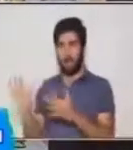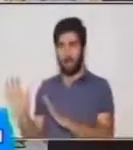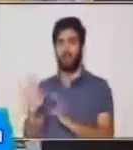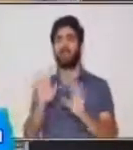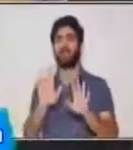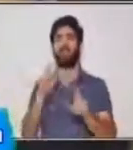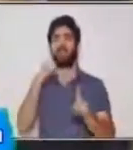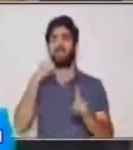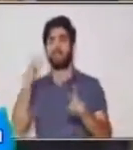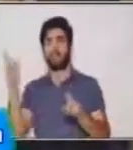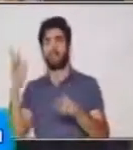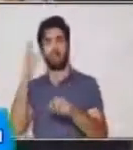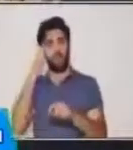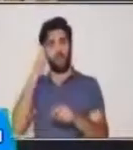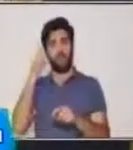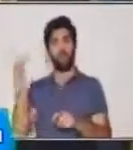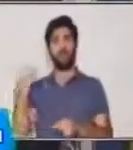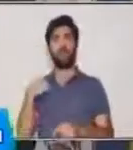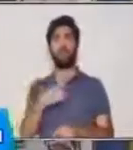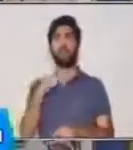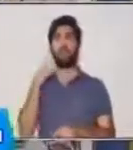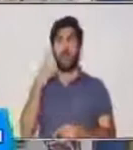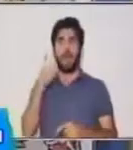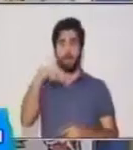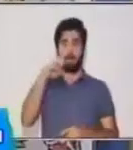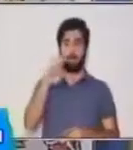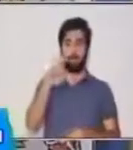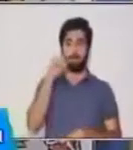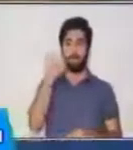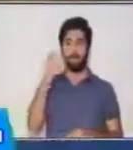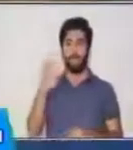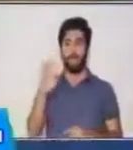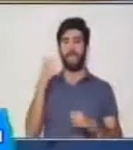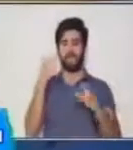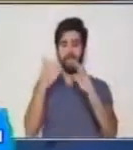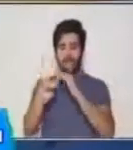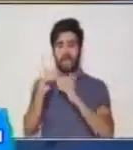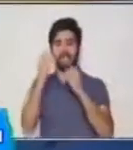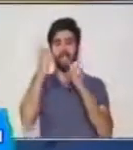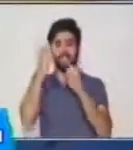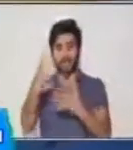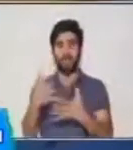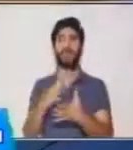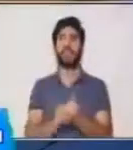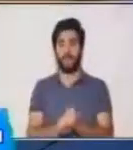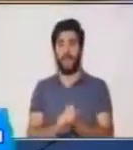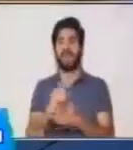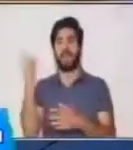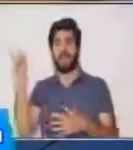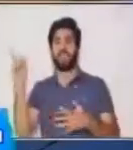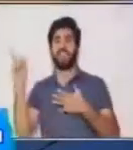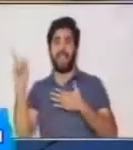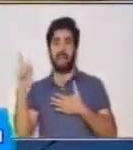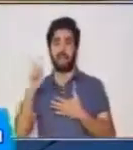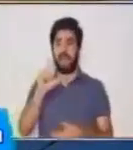los ejemplos anteriores, cuando te expliqué los medios de comunicación que transmiten información oral, vimos diferentes medios.